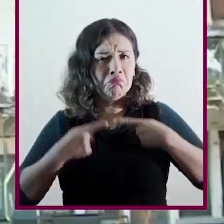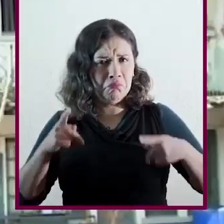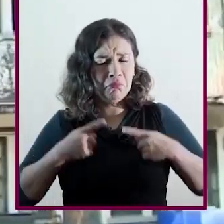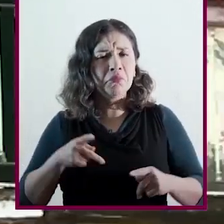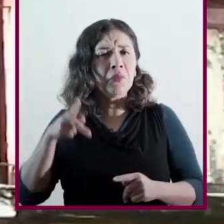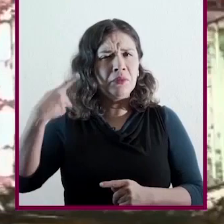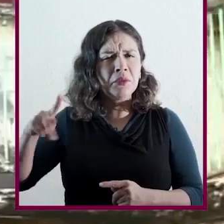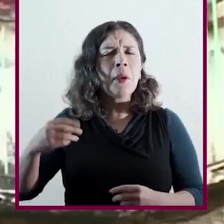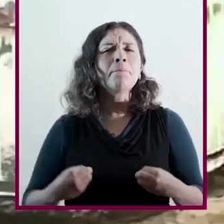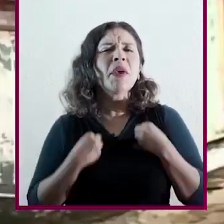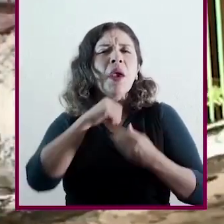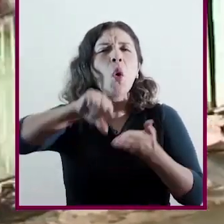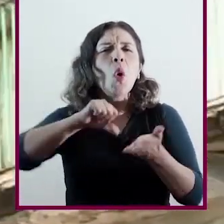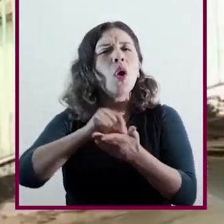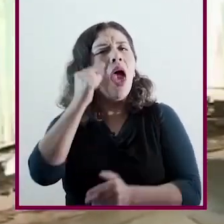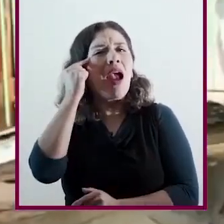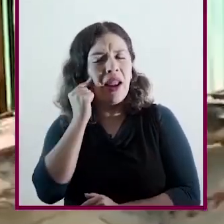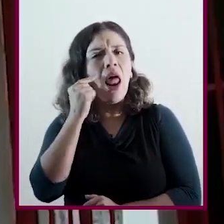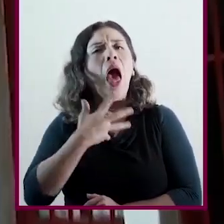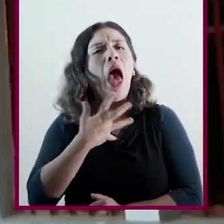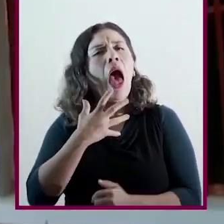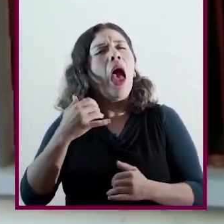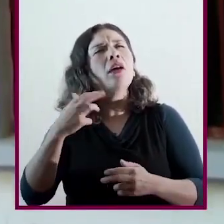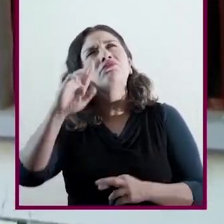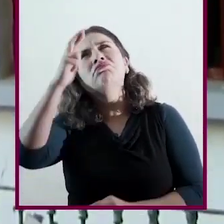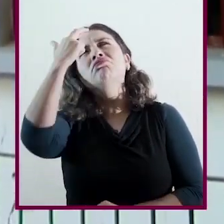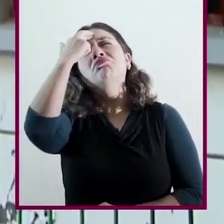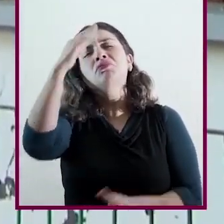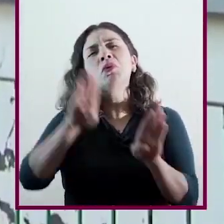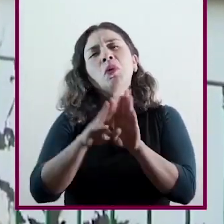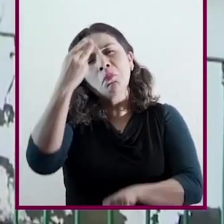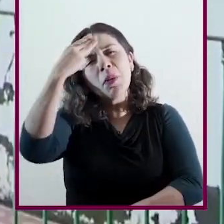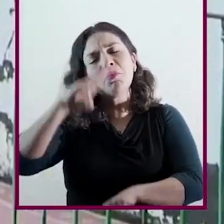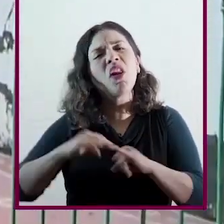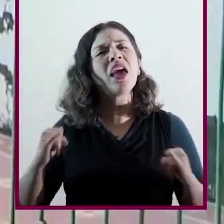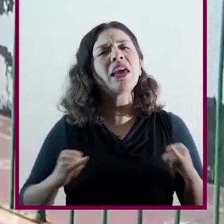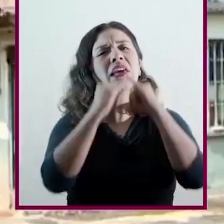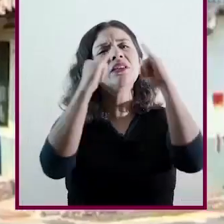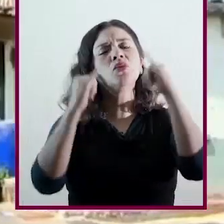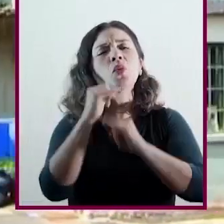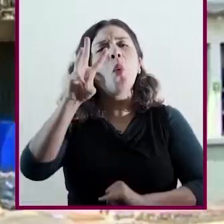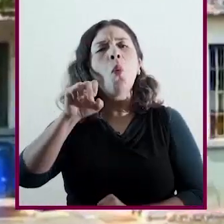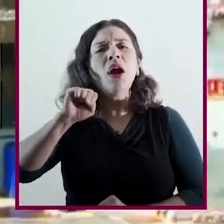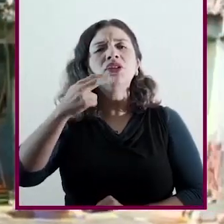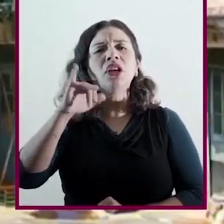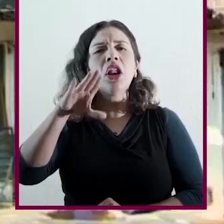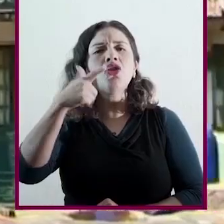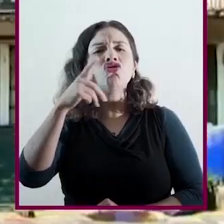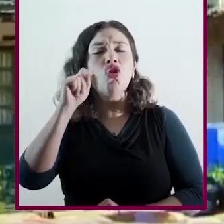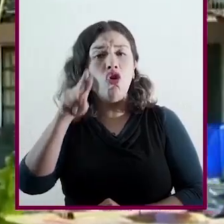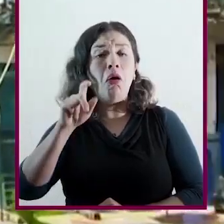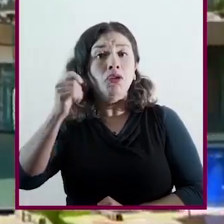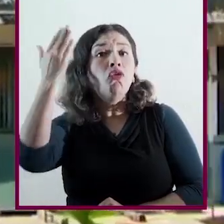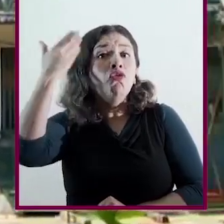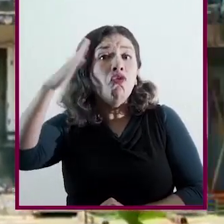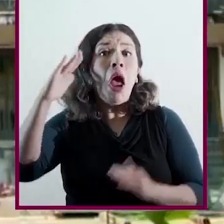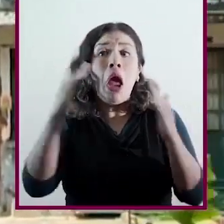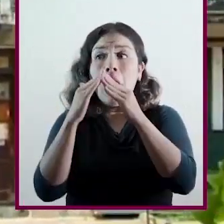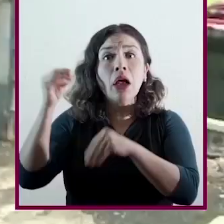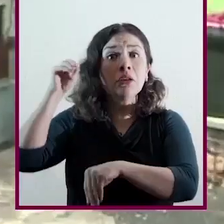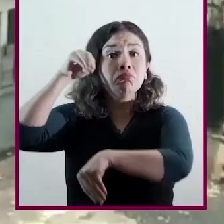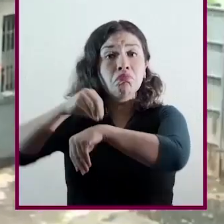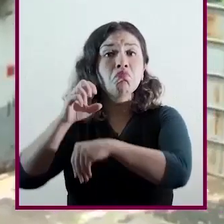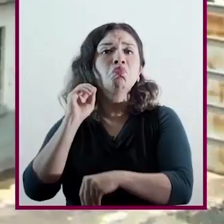Entre los pobladores de la Guerrero queda el recuerdo del Instituto Washington, que ocupó la residencia Rivas Mercado por varios